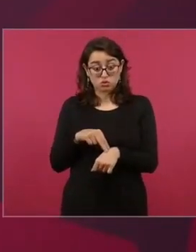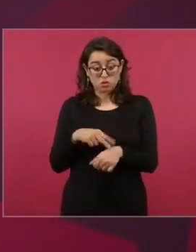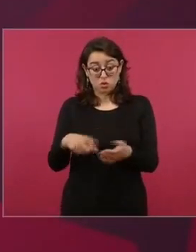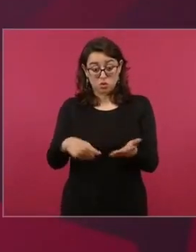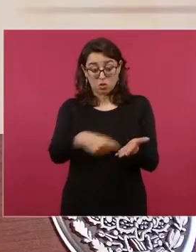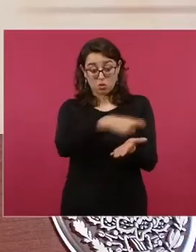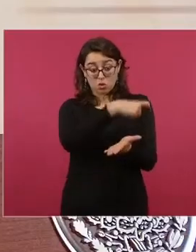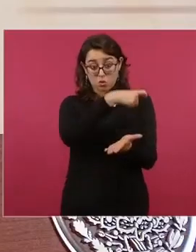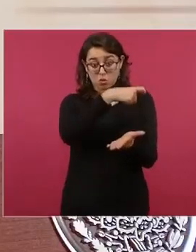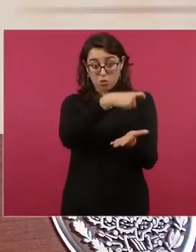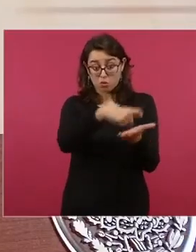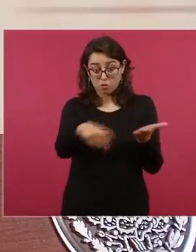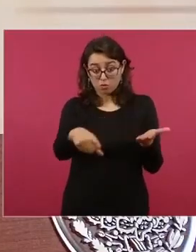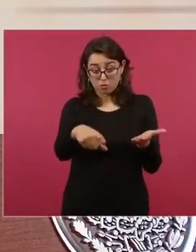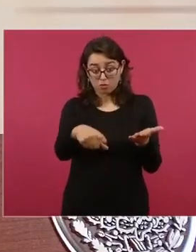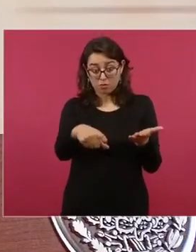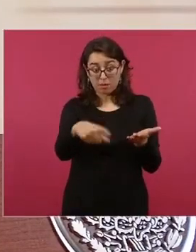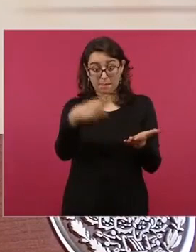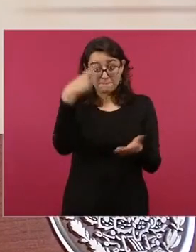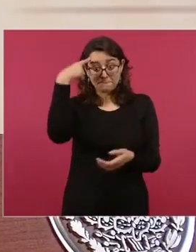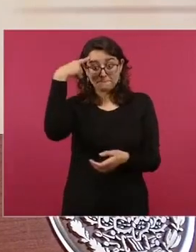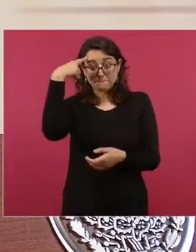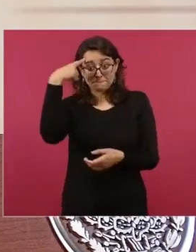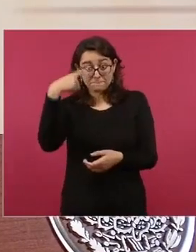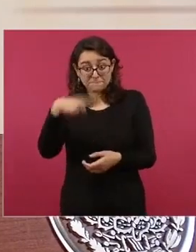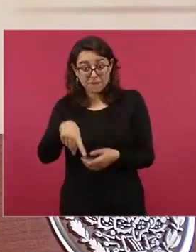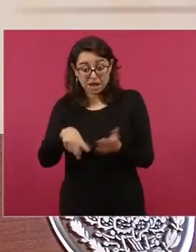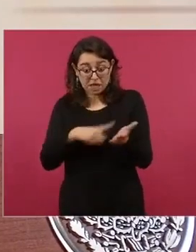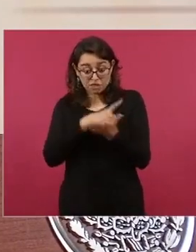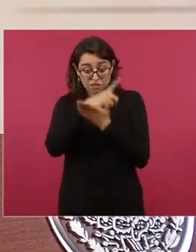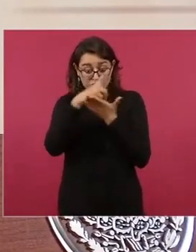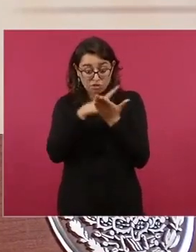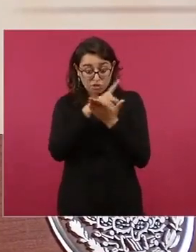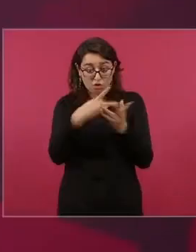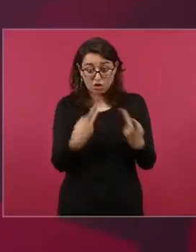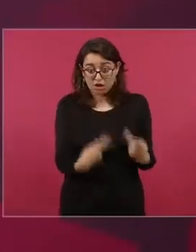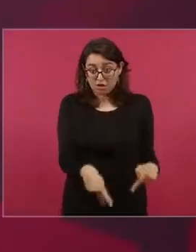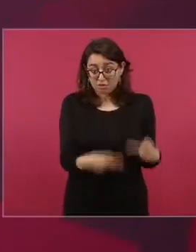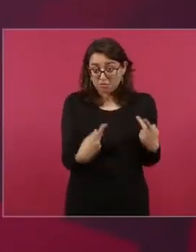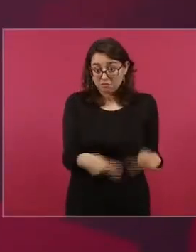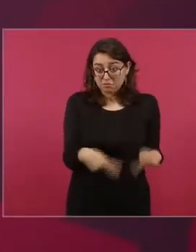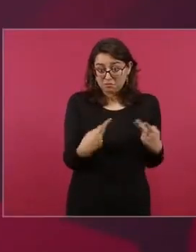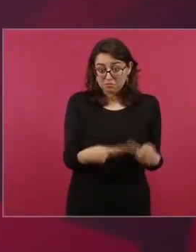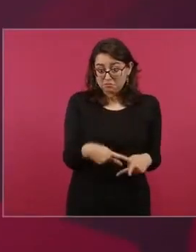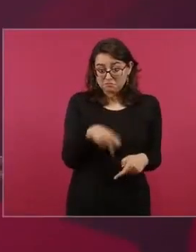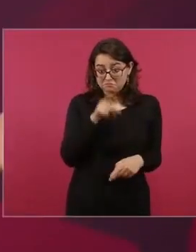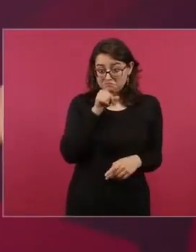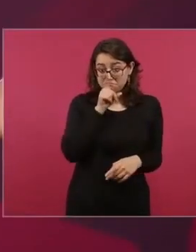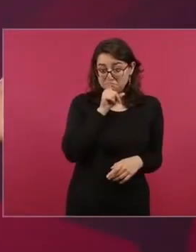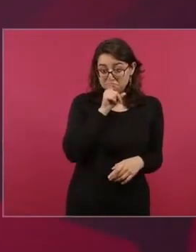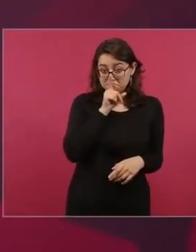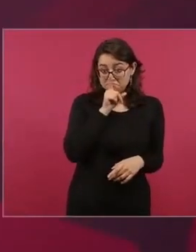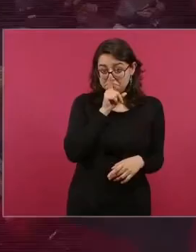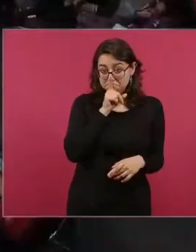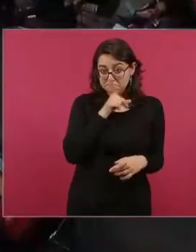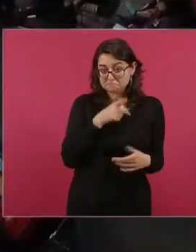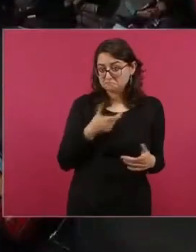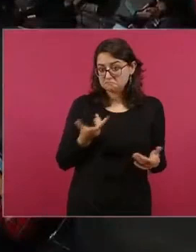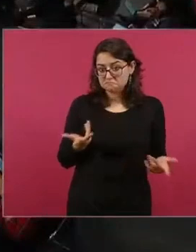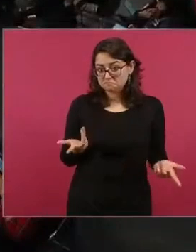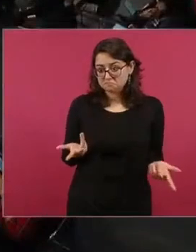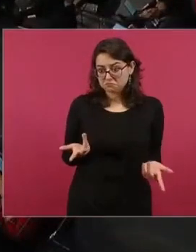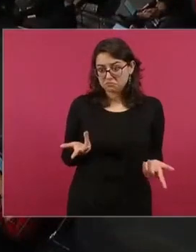General de la República procedió penalmente contra el anestesiólogo Gustavo Darwin Aguirre Castro, con la finalidad de que